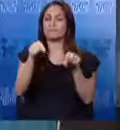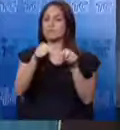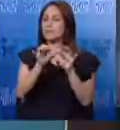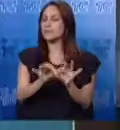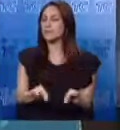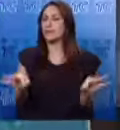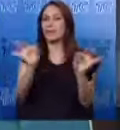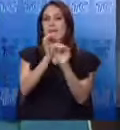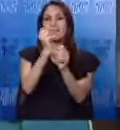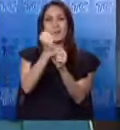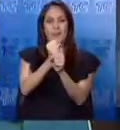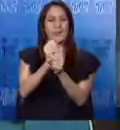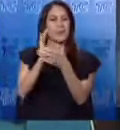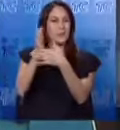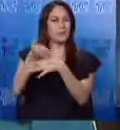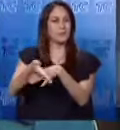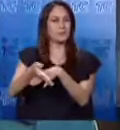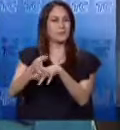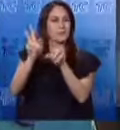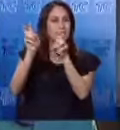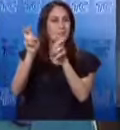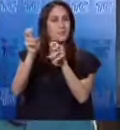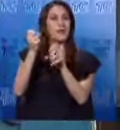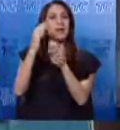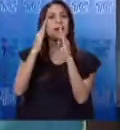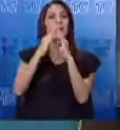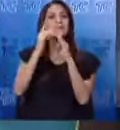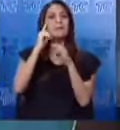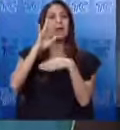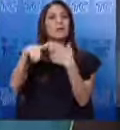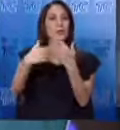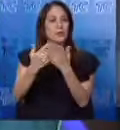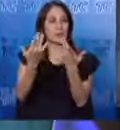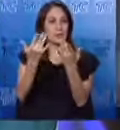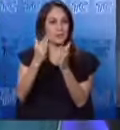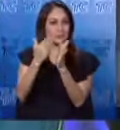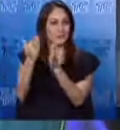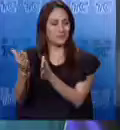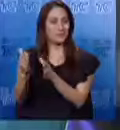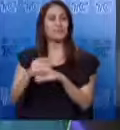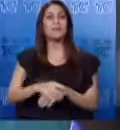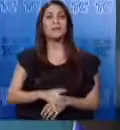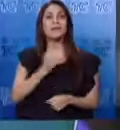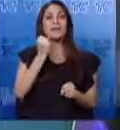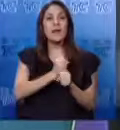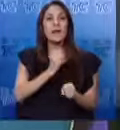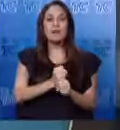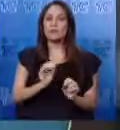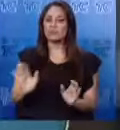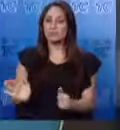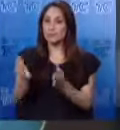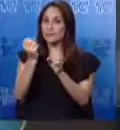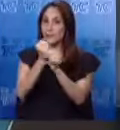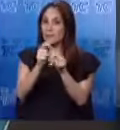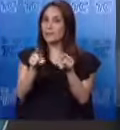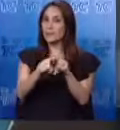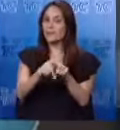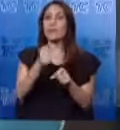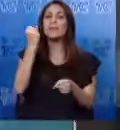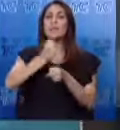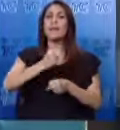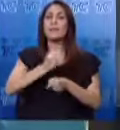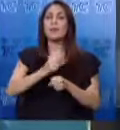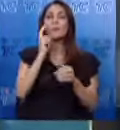empleo. Ya vamos a hablar del programa Casa para Todos, ya vamos a hablar que genere empleo también. Empleo en